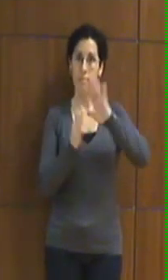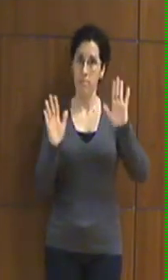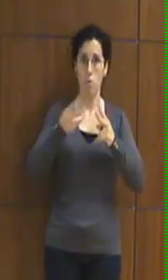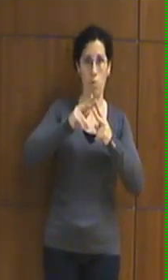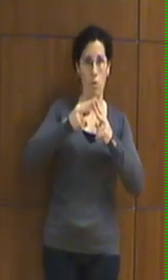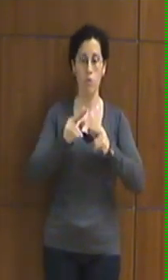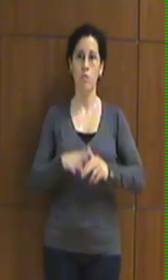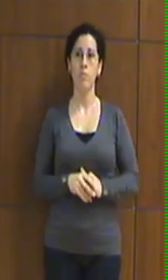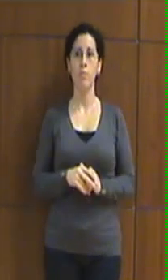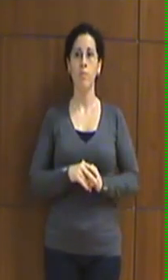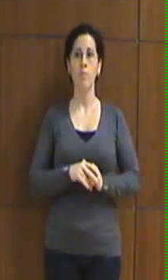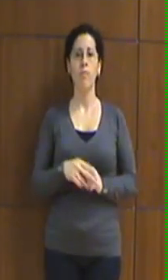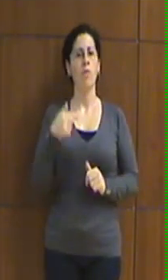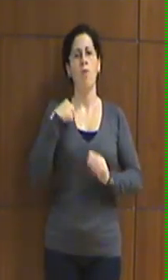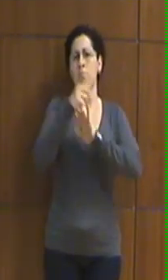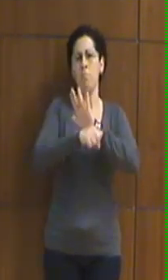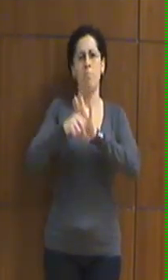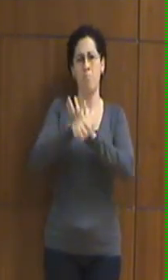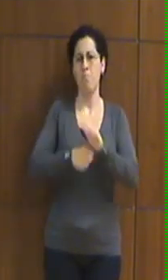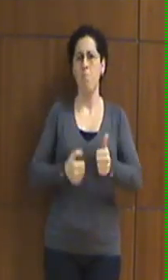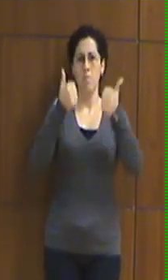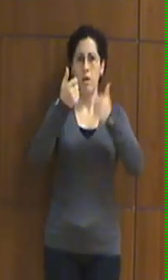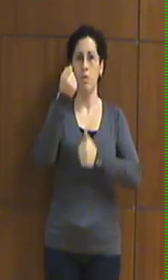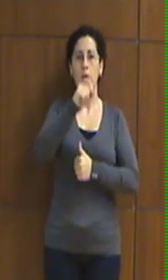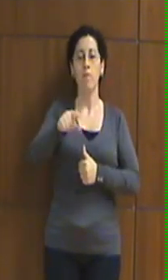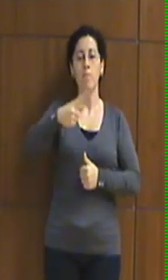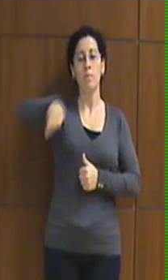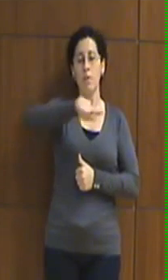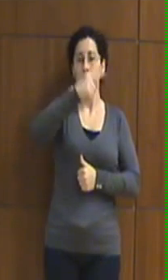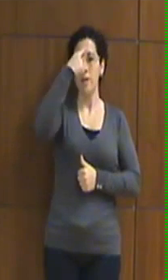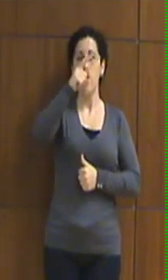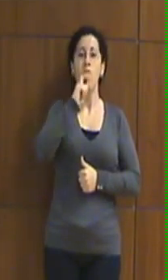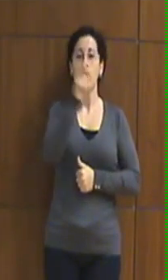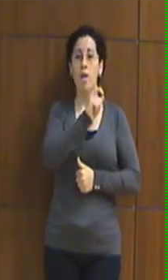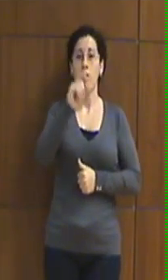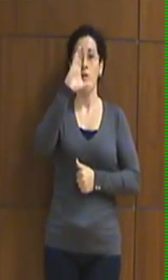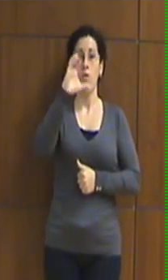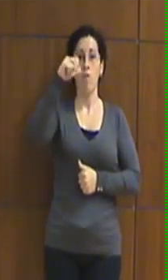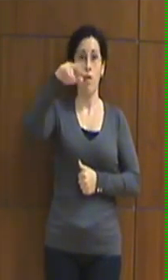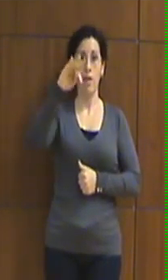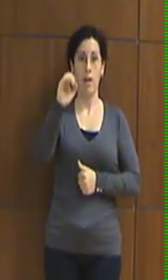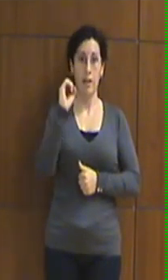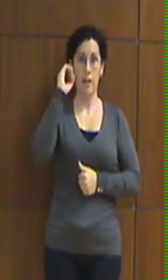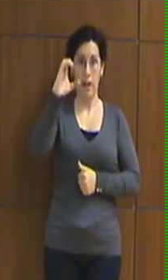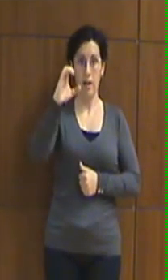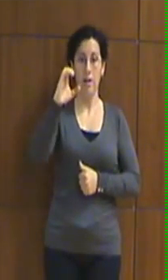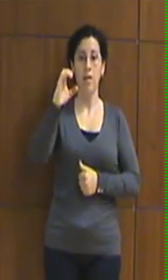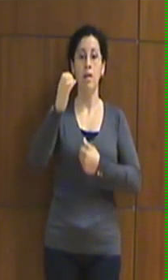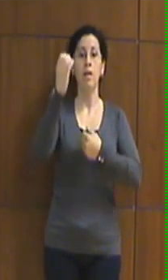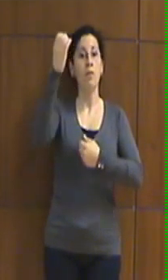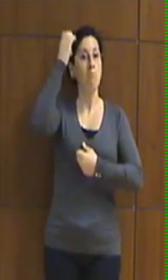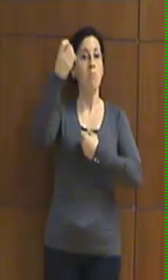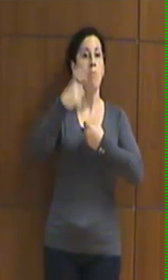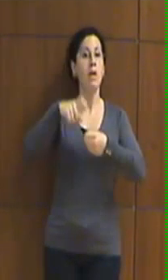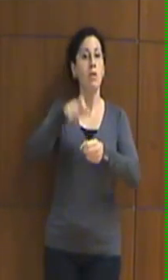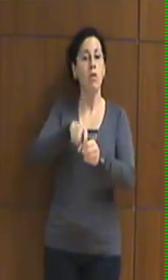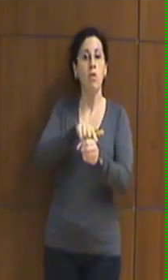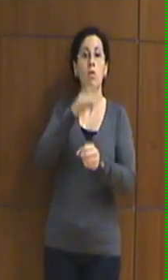No quiero enrollarme más. Sabéis que la Fundación CENTAC es una fundación cuyos patronos